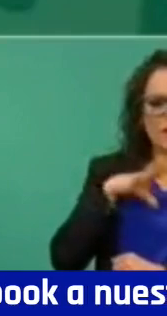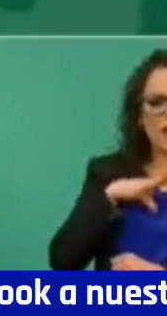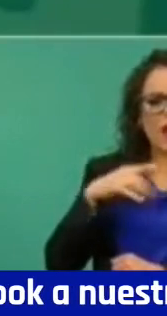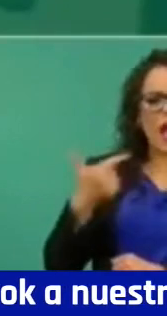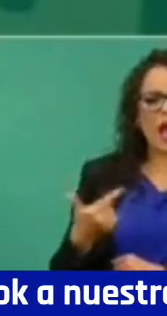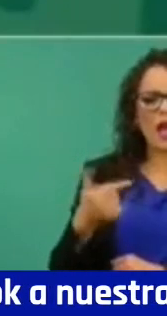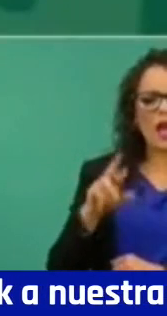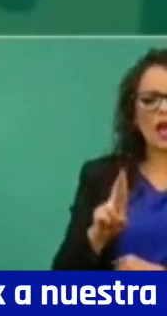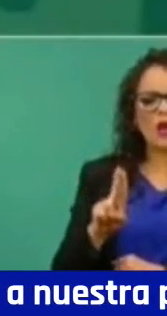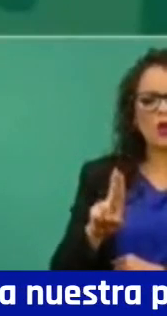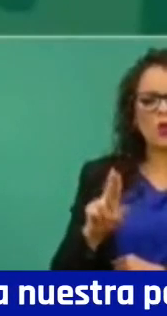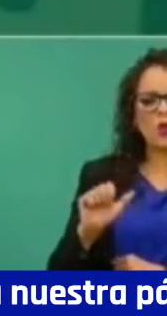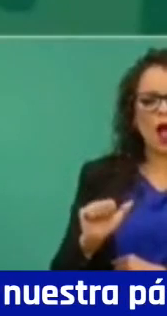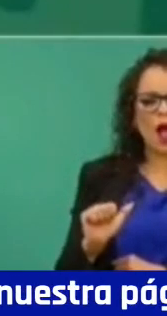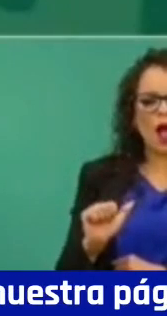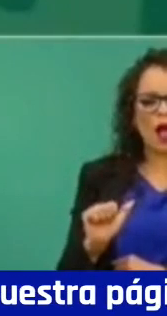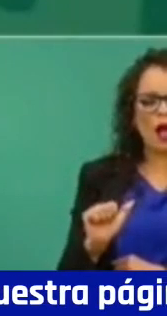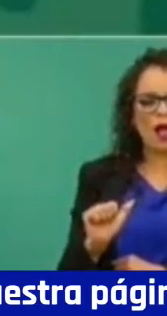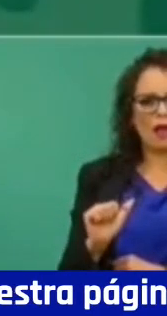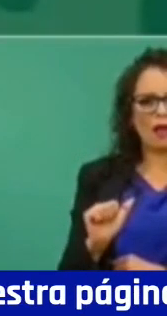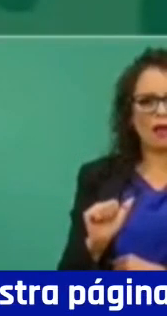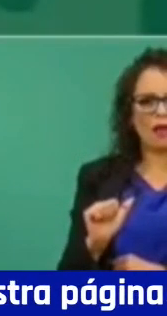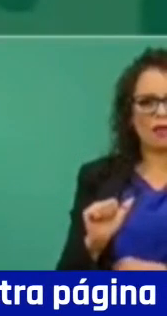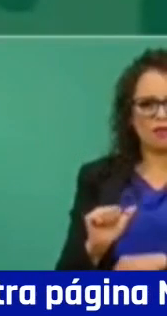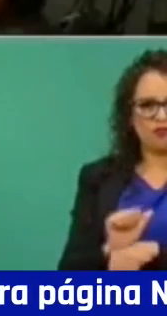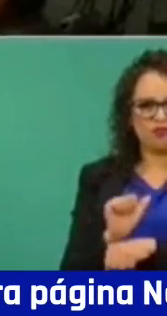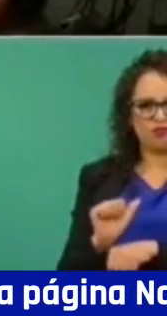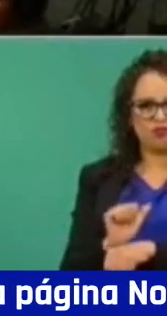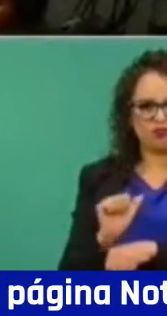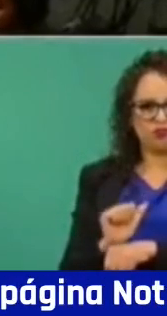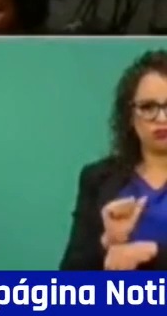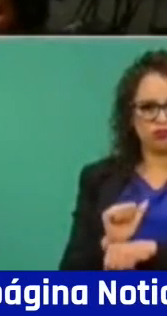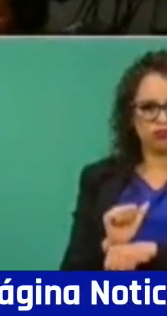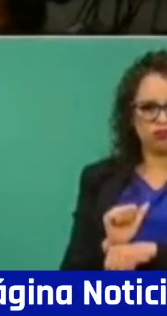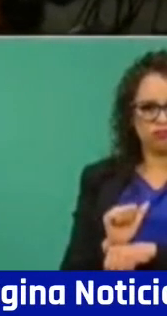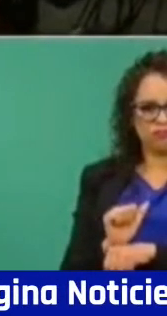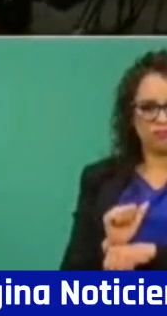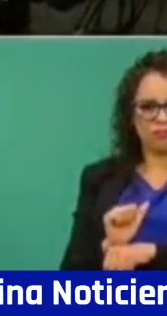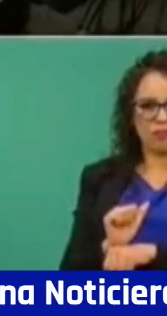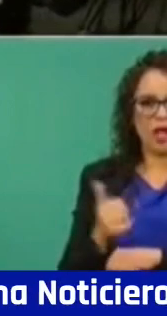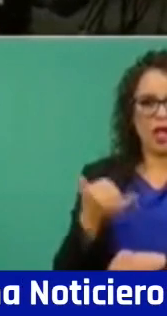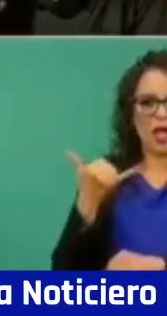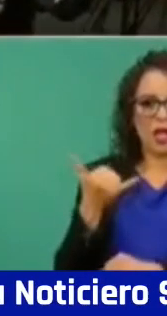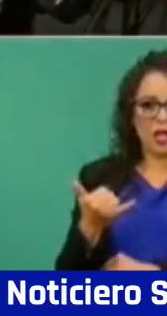y tiene la concesión del gobierno